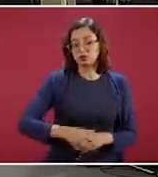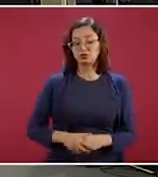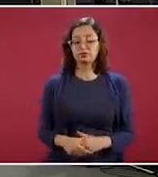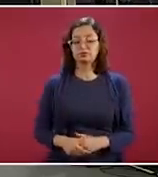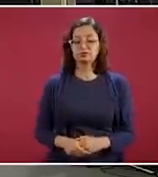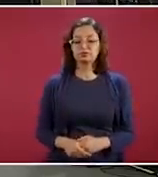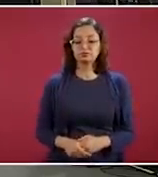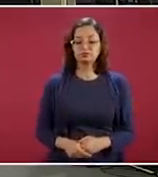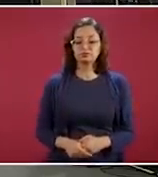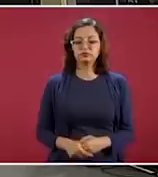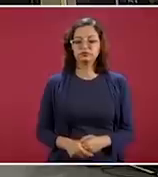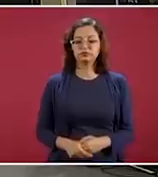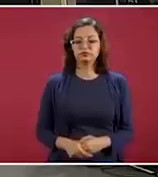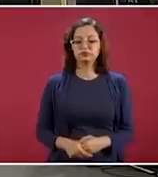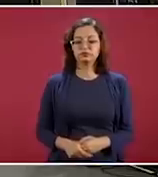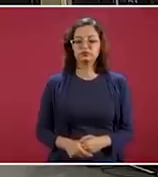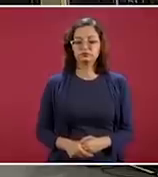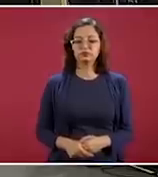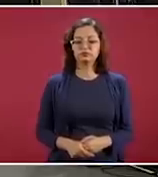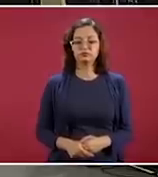compañero.